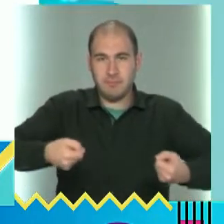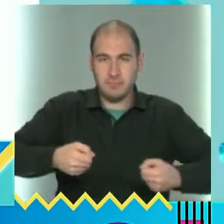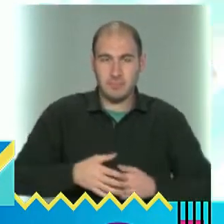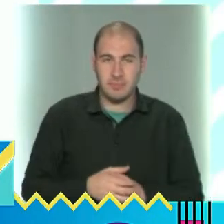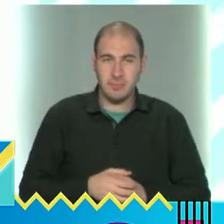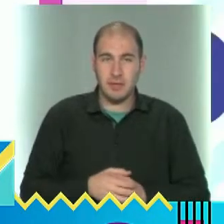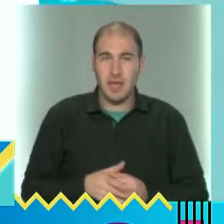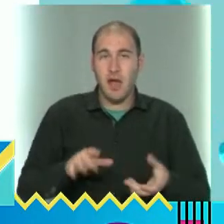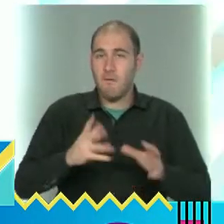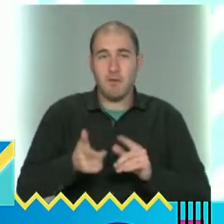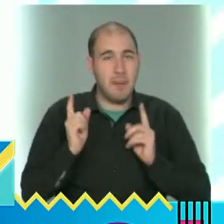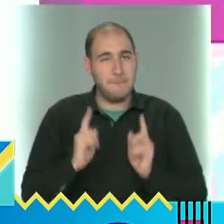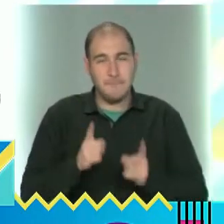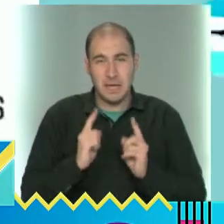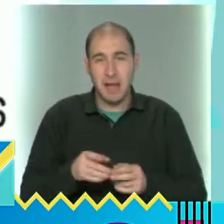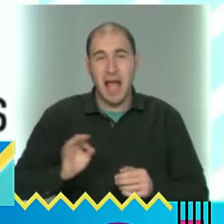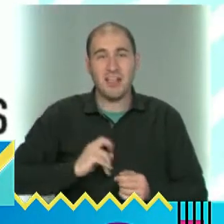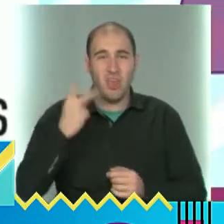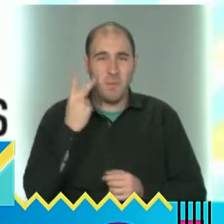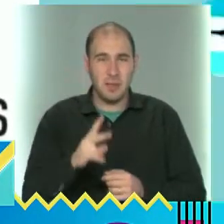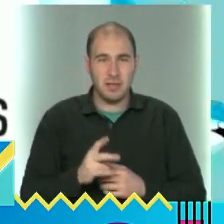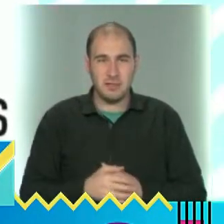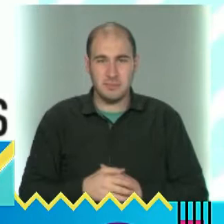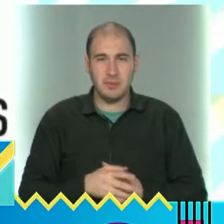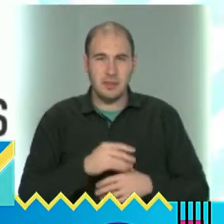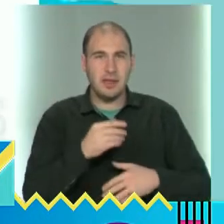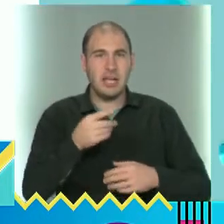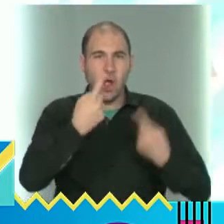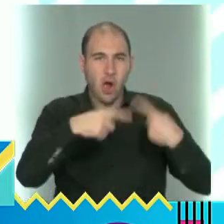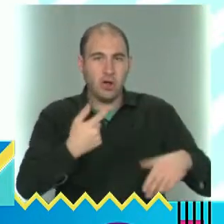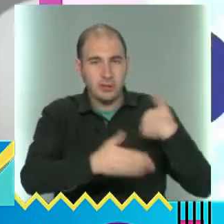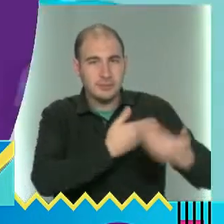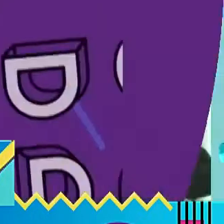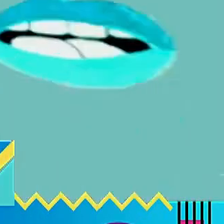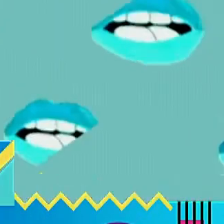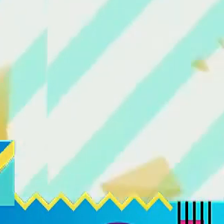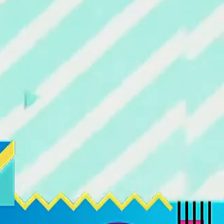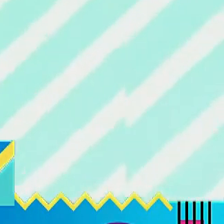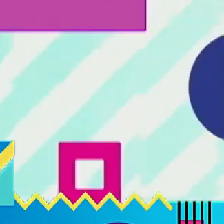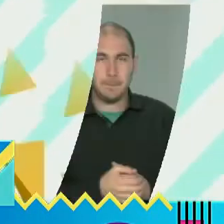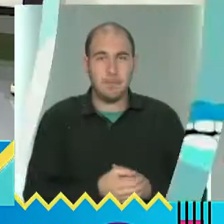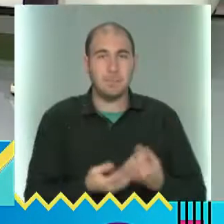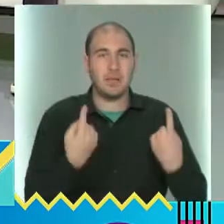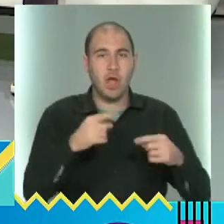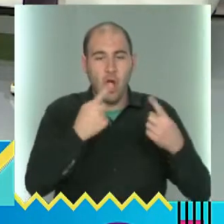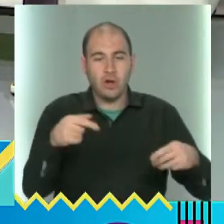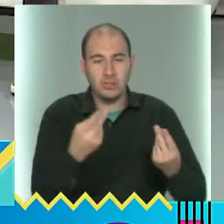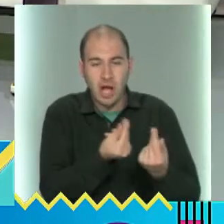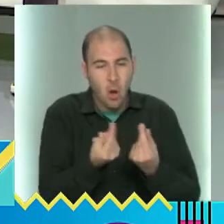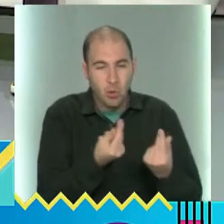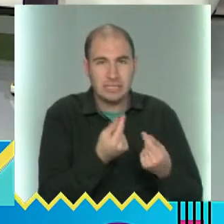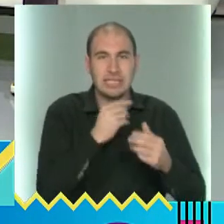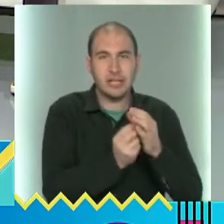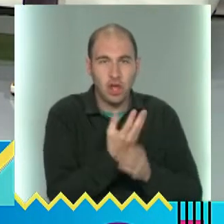tiene la misma forma que tenía hace más de 2000 años. Claro, avanzan los recursos, o por lo menos los elementos que se pueden utilizar,